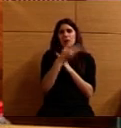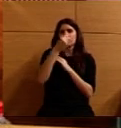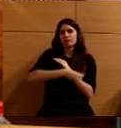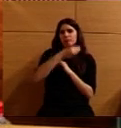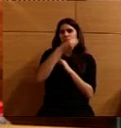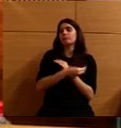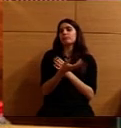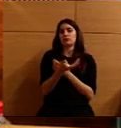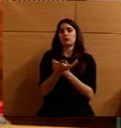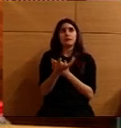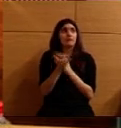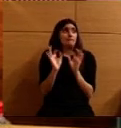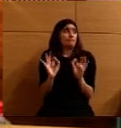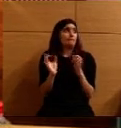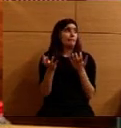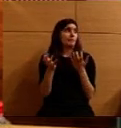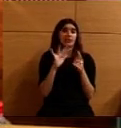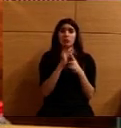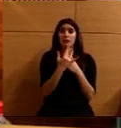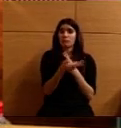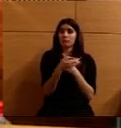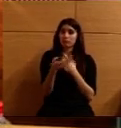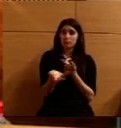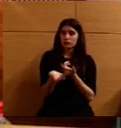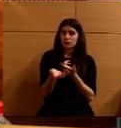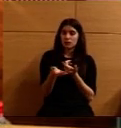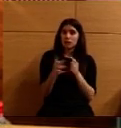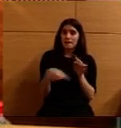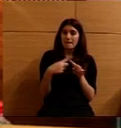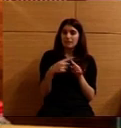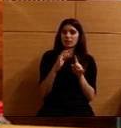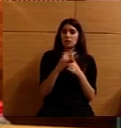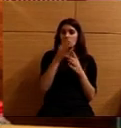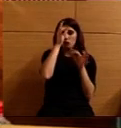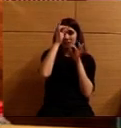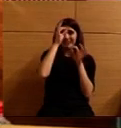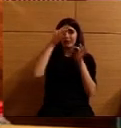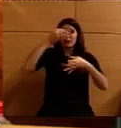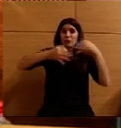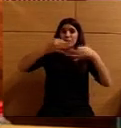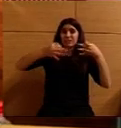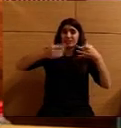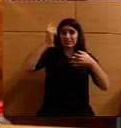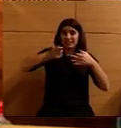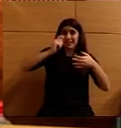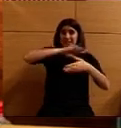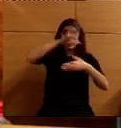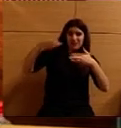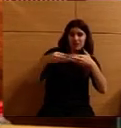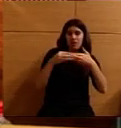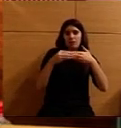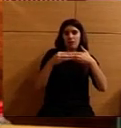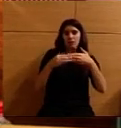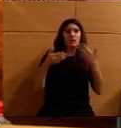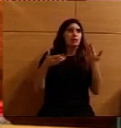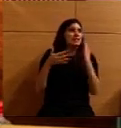sucinta de la situación y concretamente además es que da jurisprudencia. Por tanto,